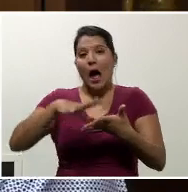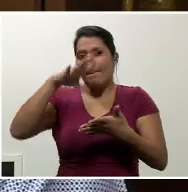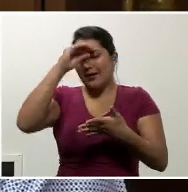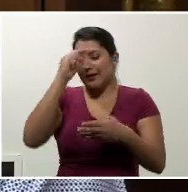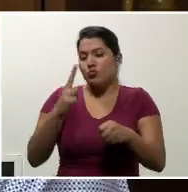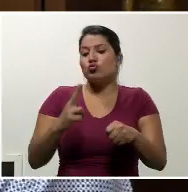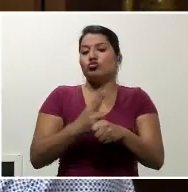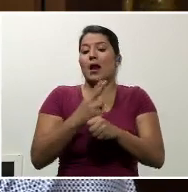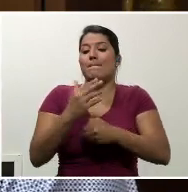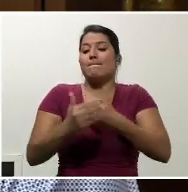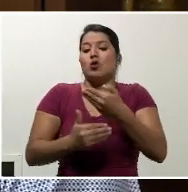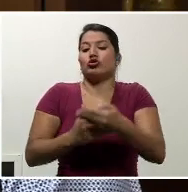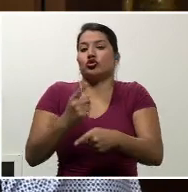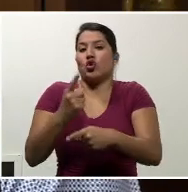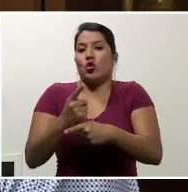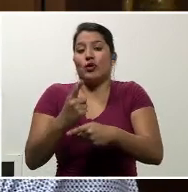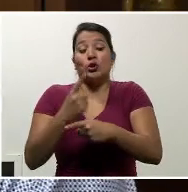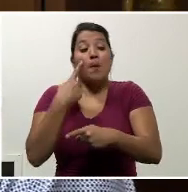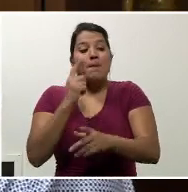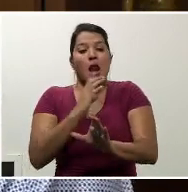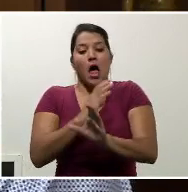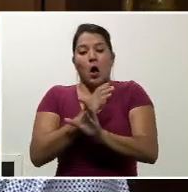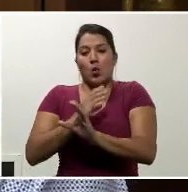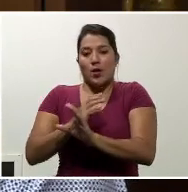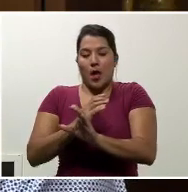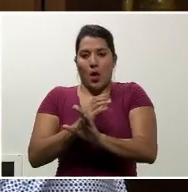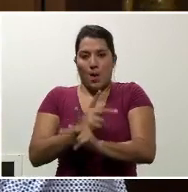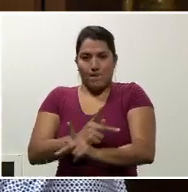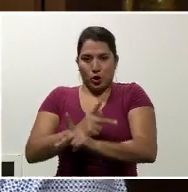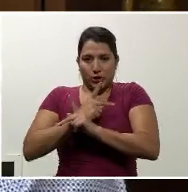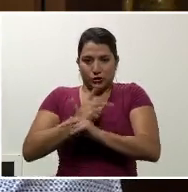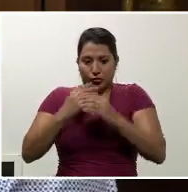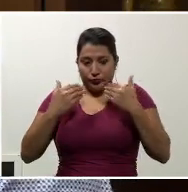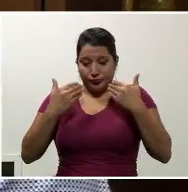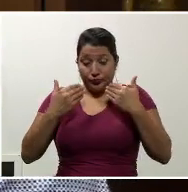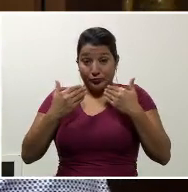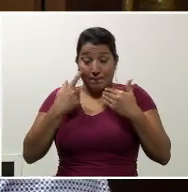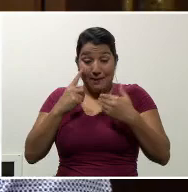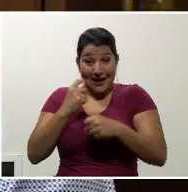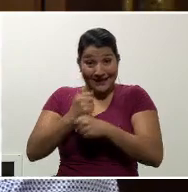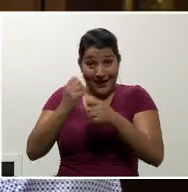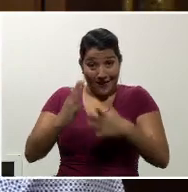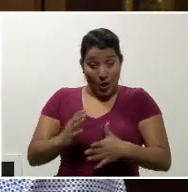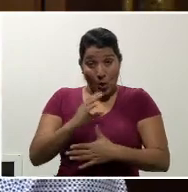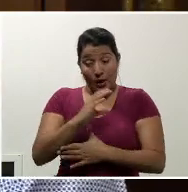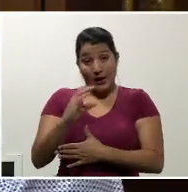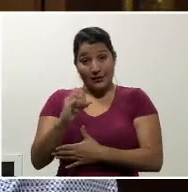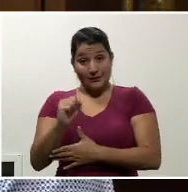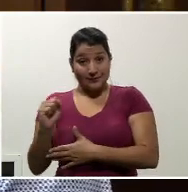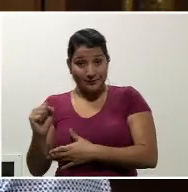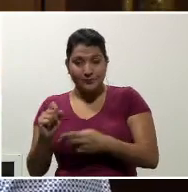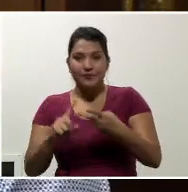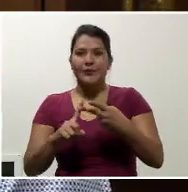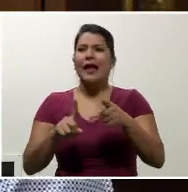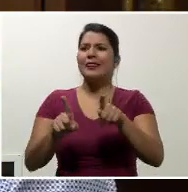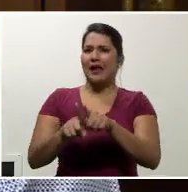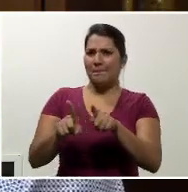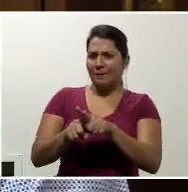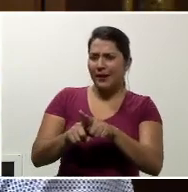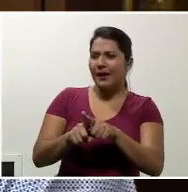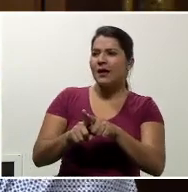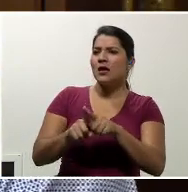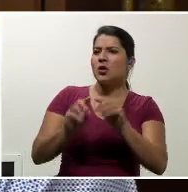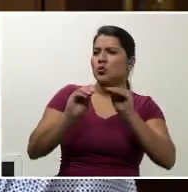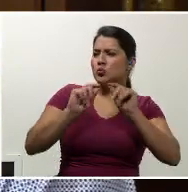personal sanitario. Aprendimos a enseñarle a las personas la etiqueta de la tos, la etiqueta del estornudo.